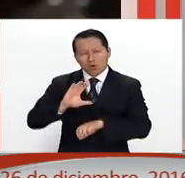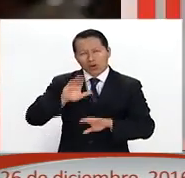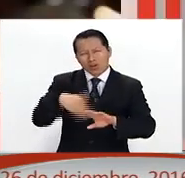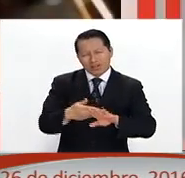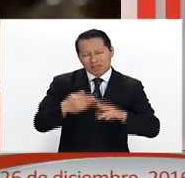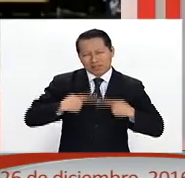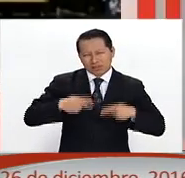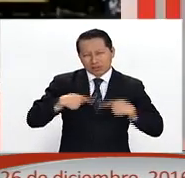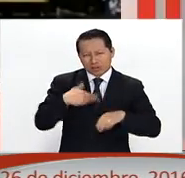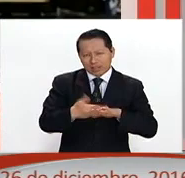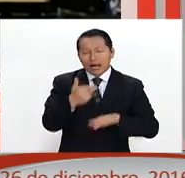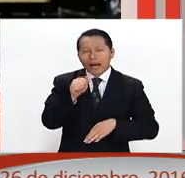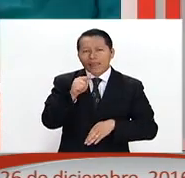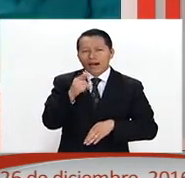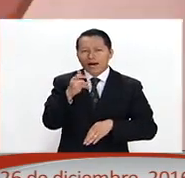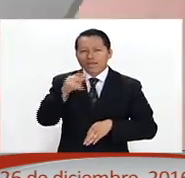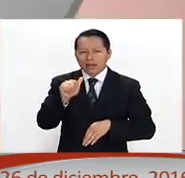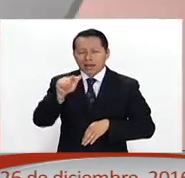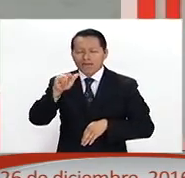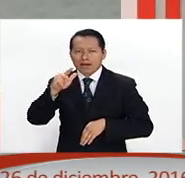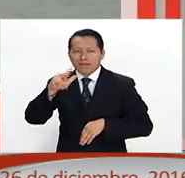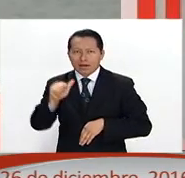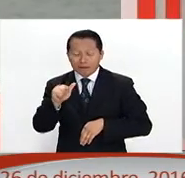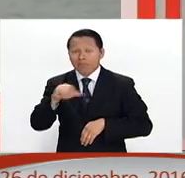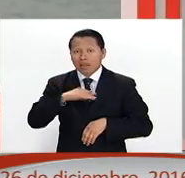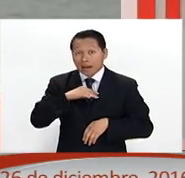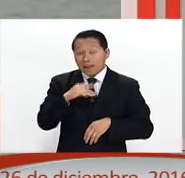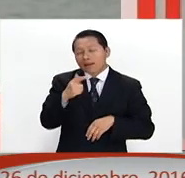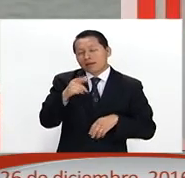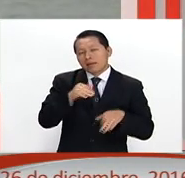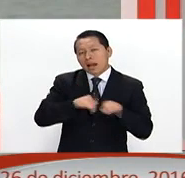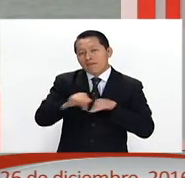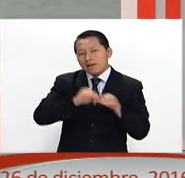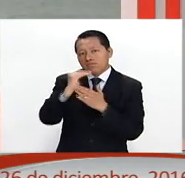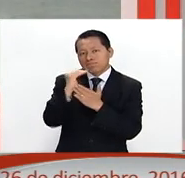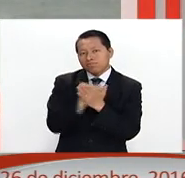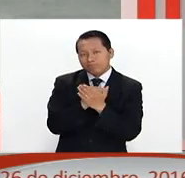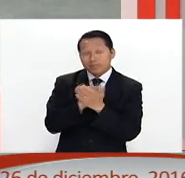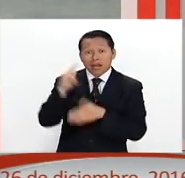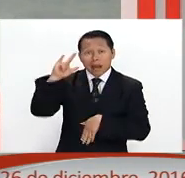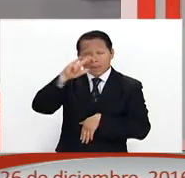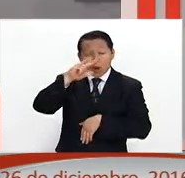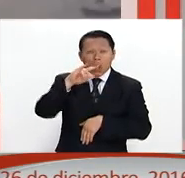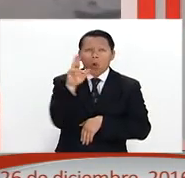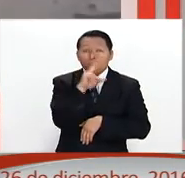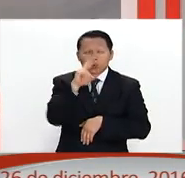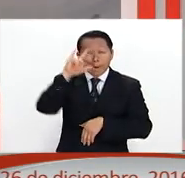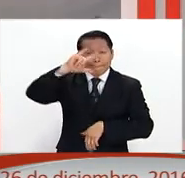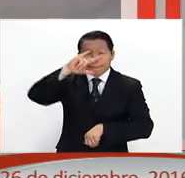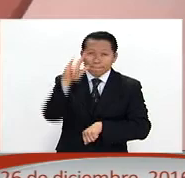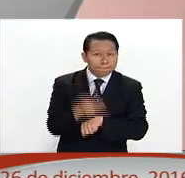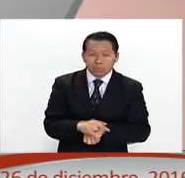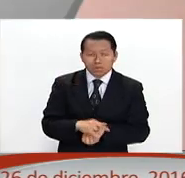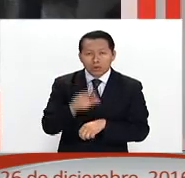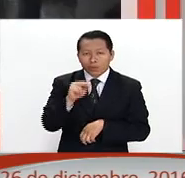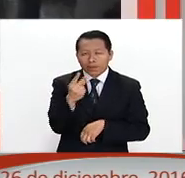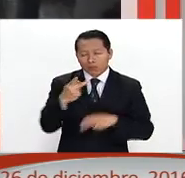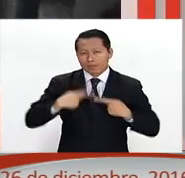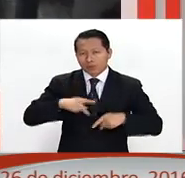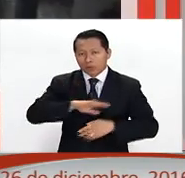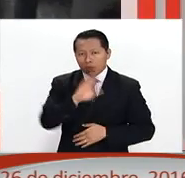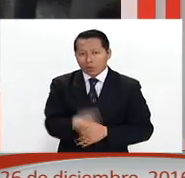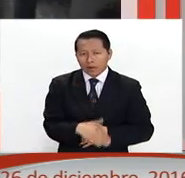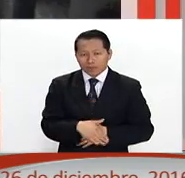Baja la tasa de desempleo en el país. Se desploma un avión ruso y deja un saldo de 92 personas muertas.